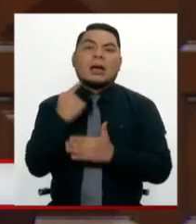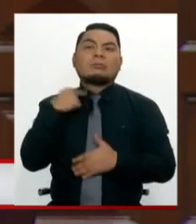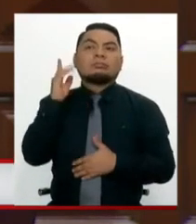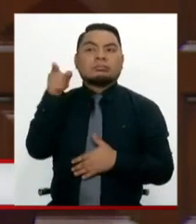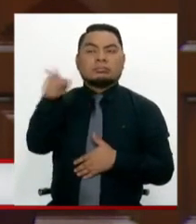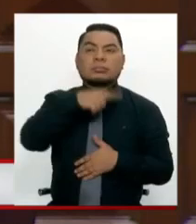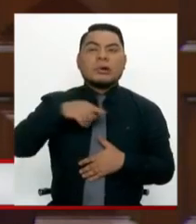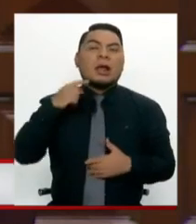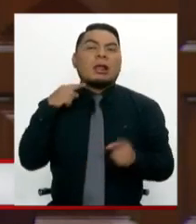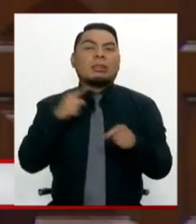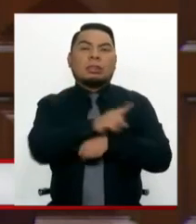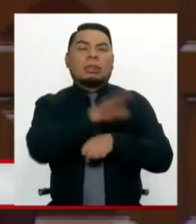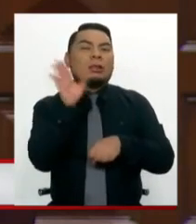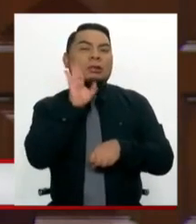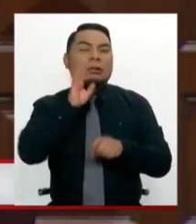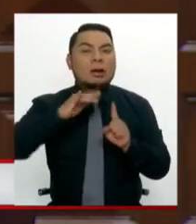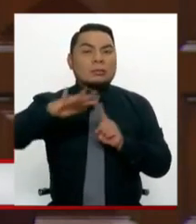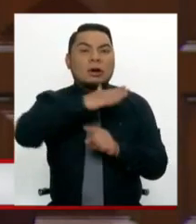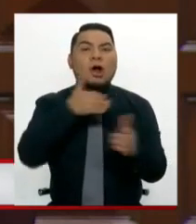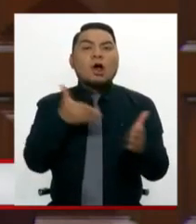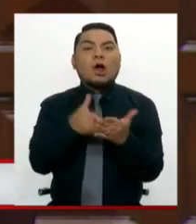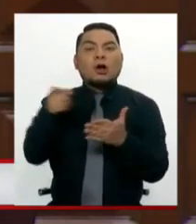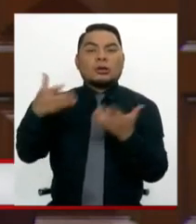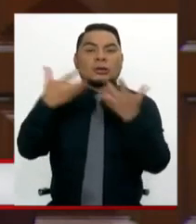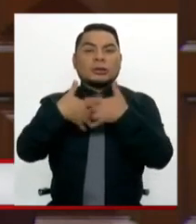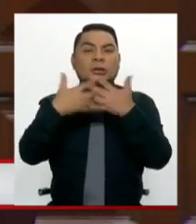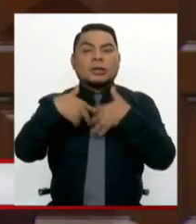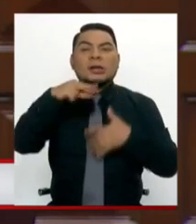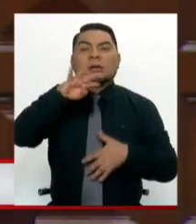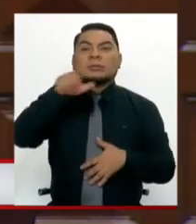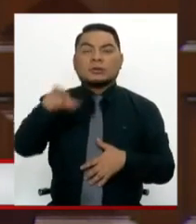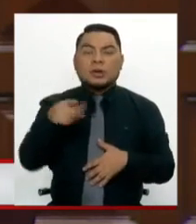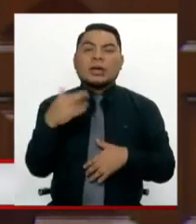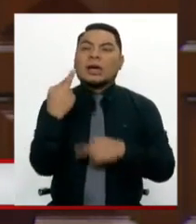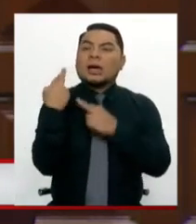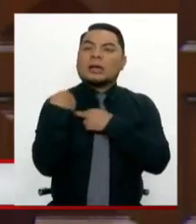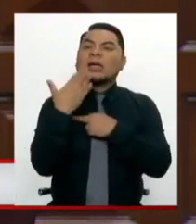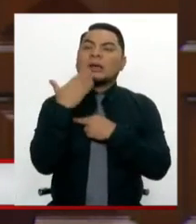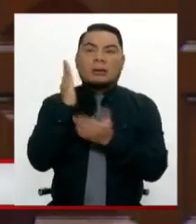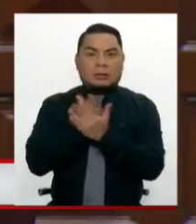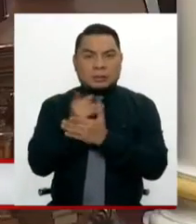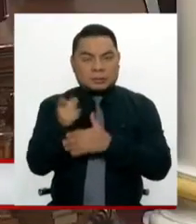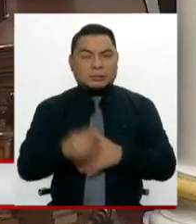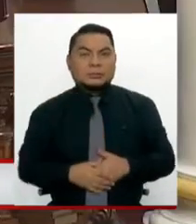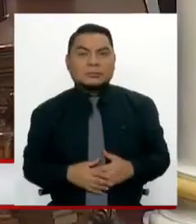contaminación ambiental contra Repsol y quienes resulten responsables.